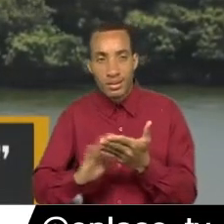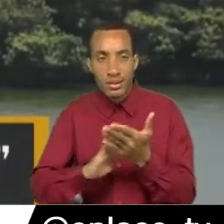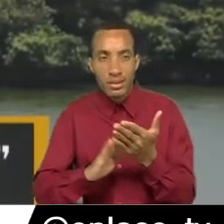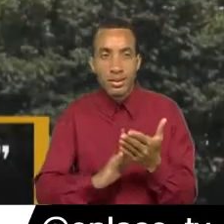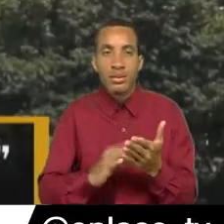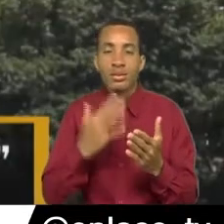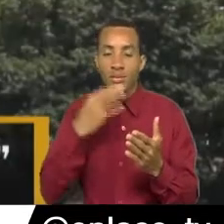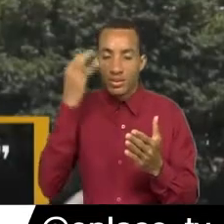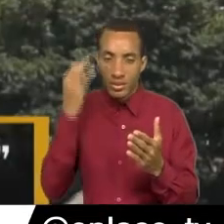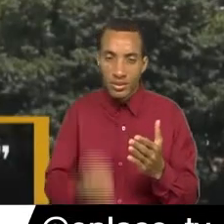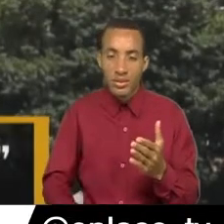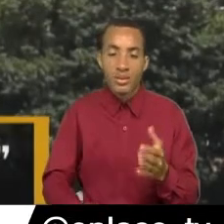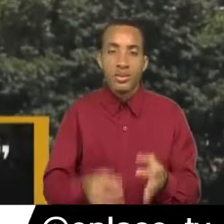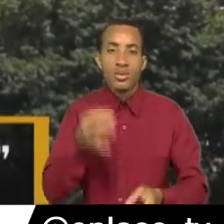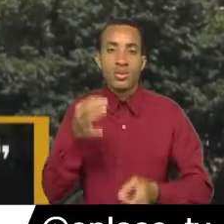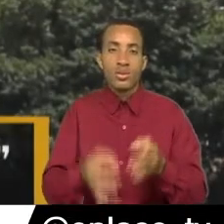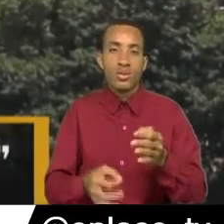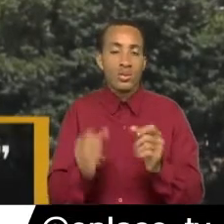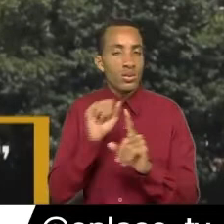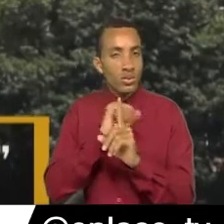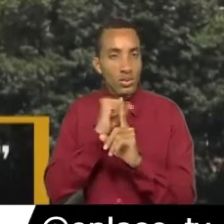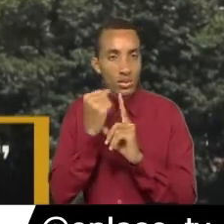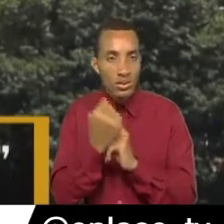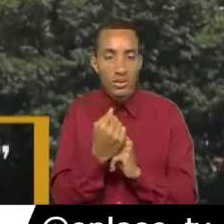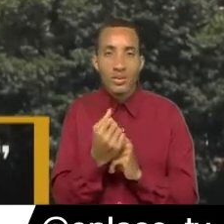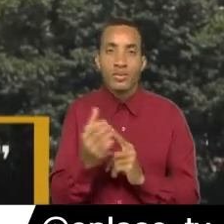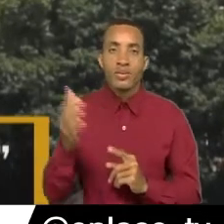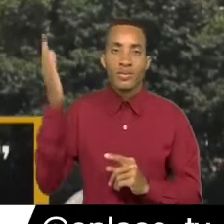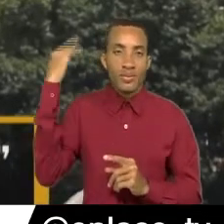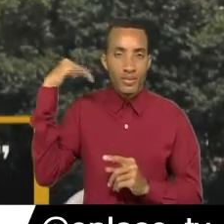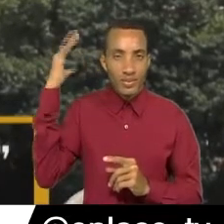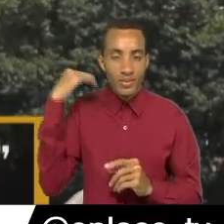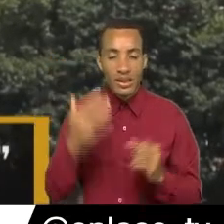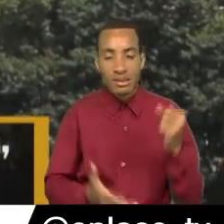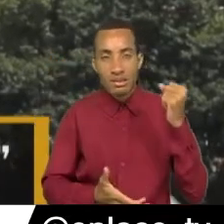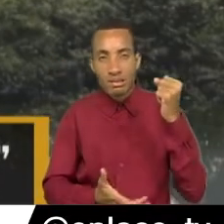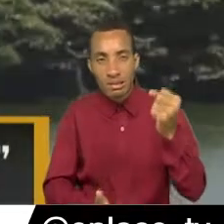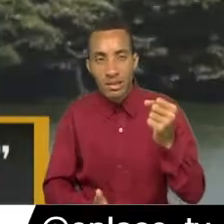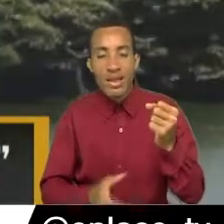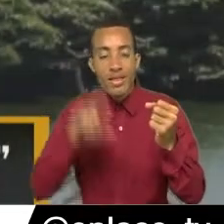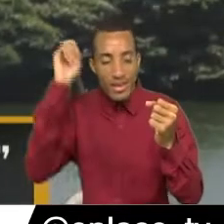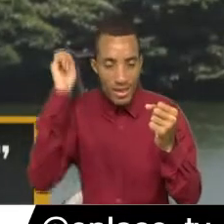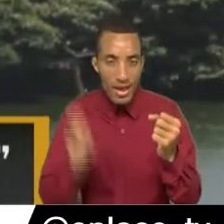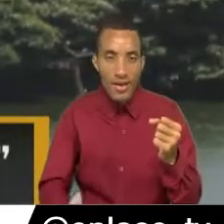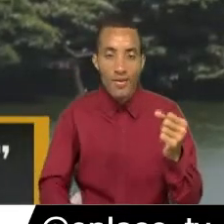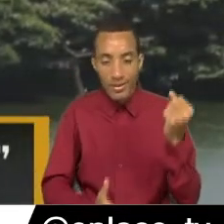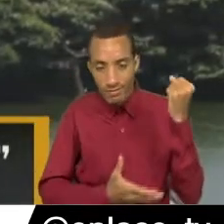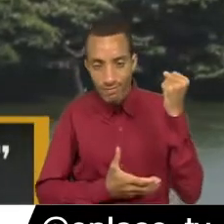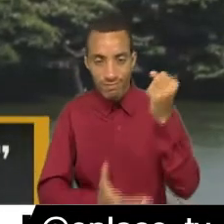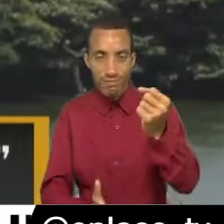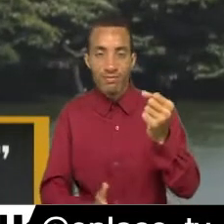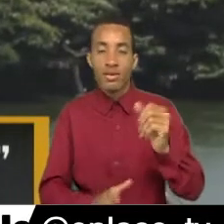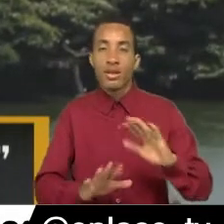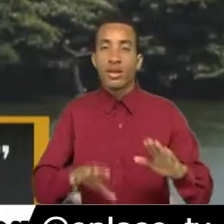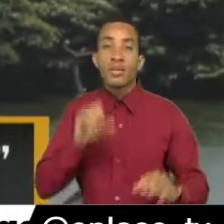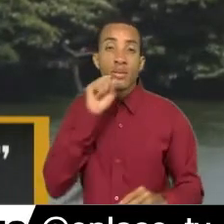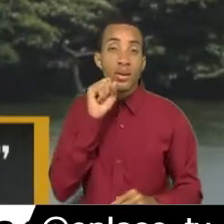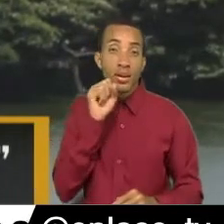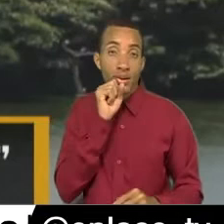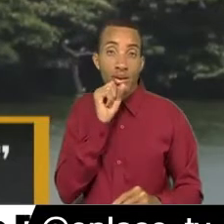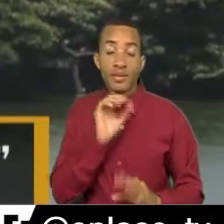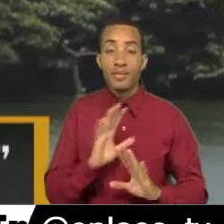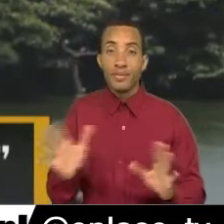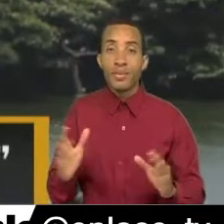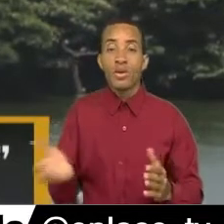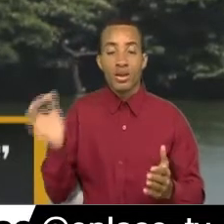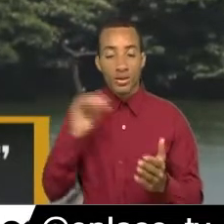justicia social con esas deudas de inversión que se tienen con el municipio de Barranca Bermeja, lo que va a permitir reactivar el